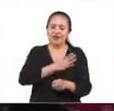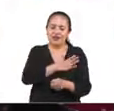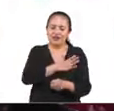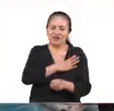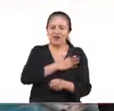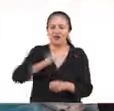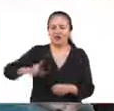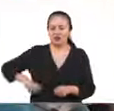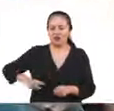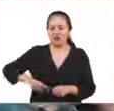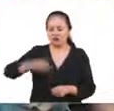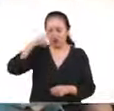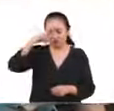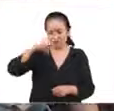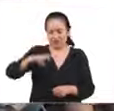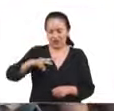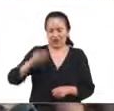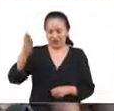de México.